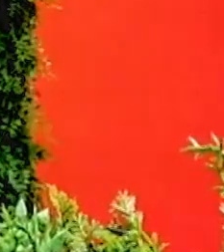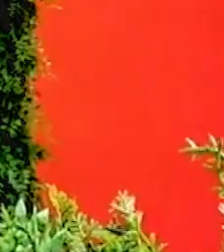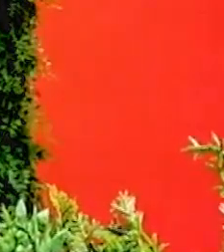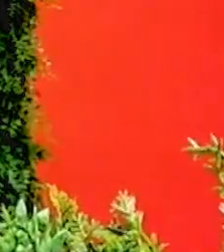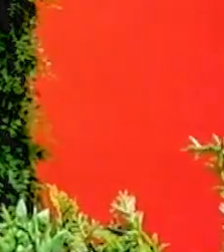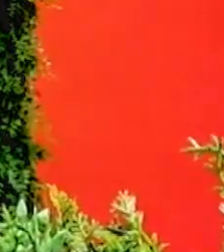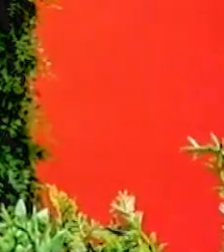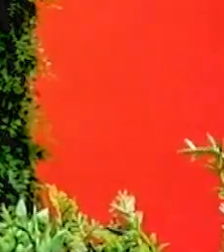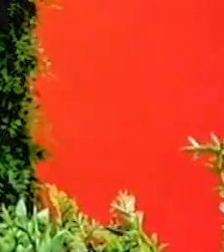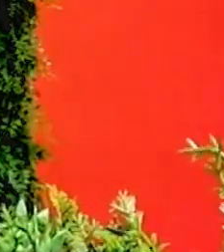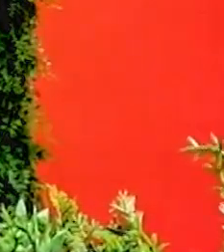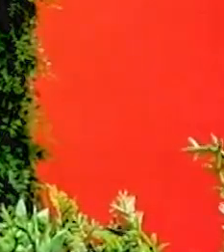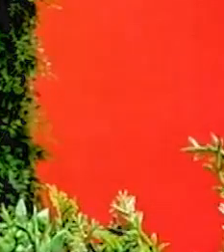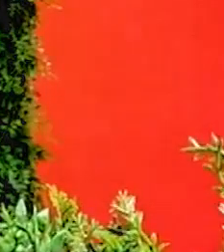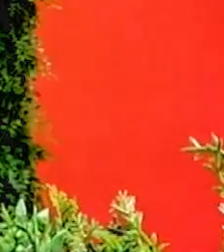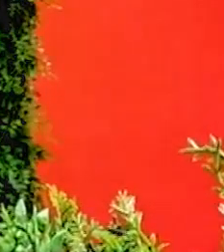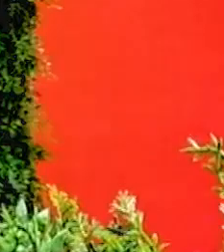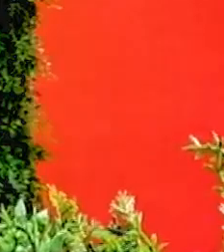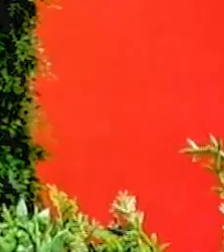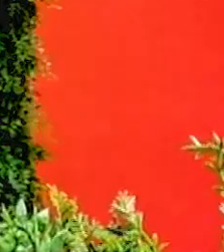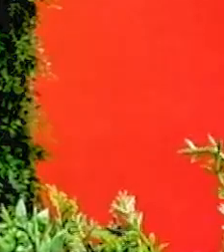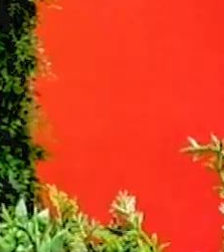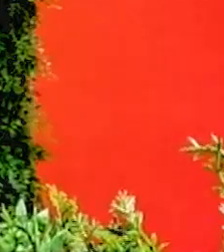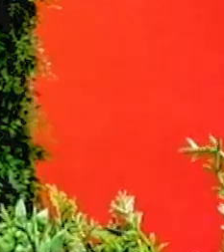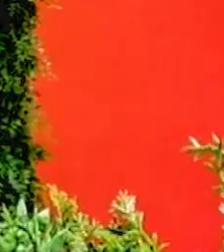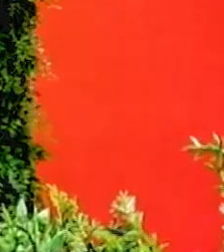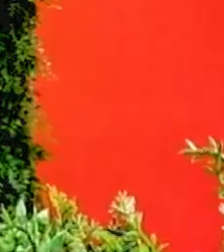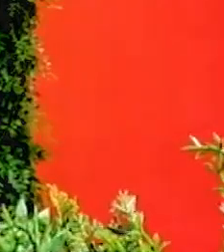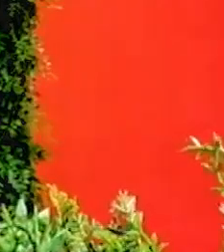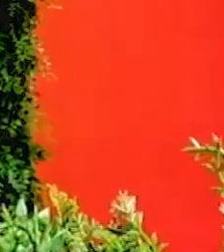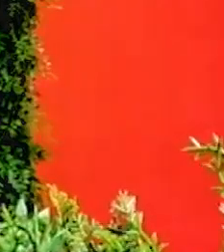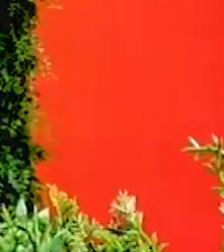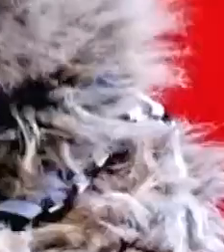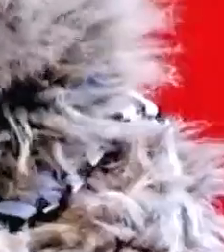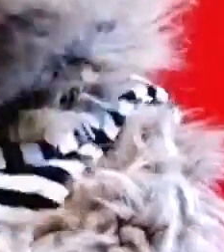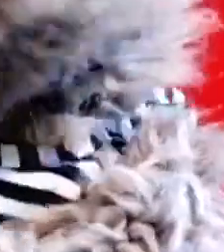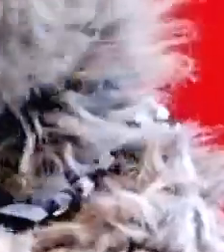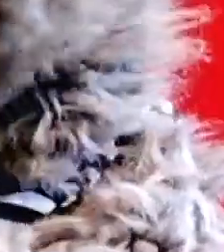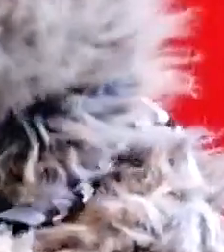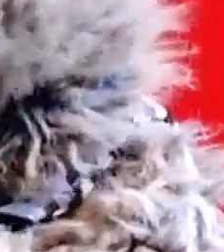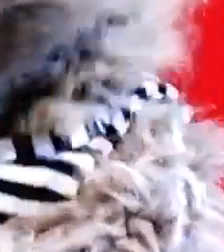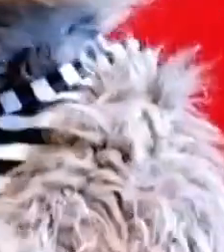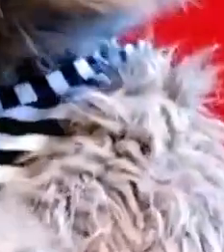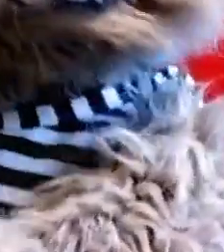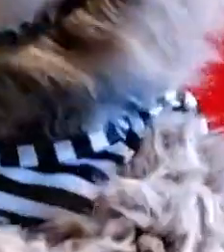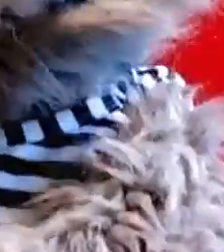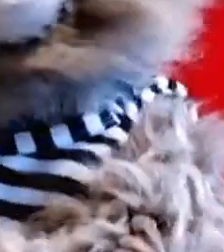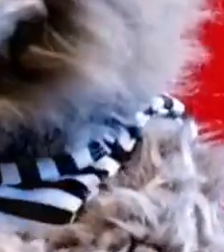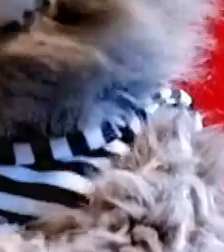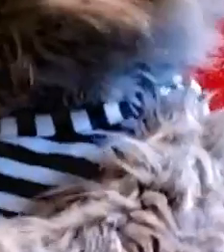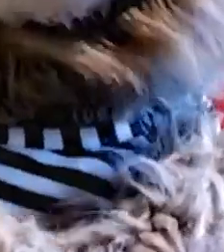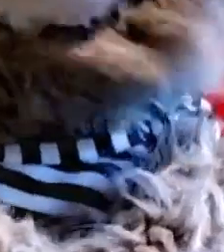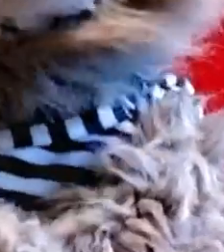del mar comen esos organismos, también están consumiendo microplásticos. Así es, Lenny.